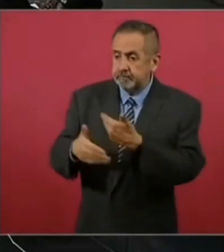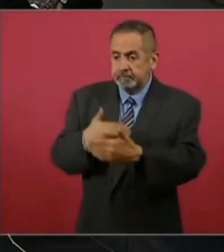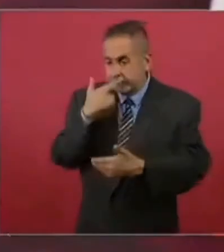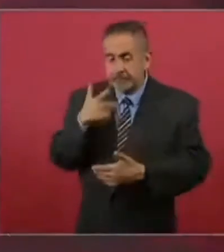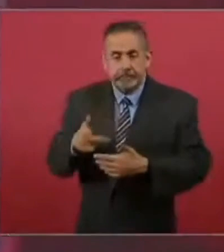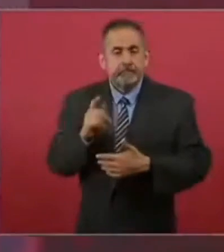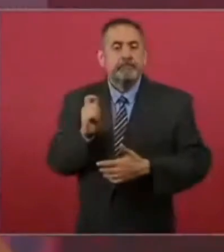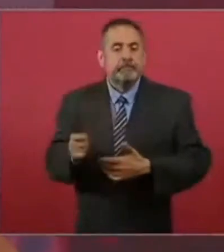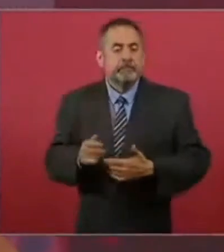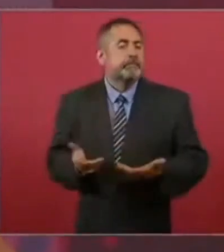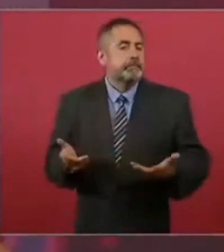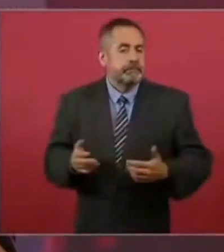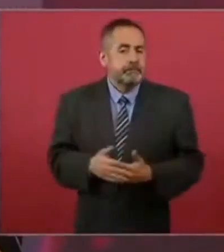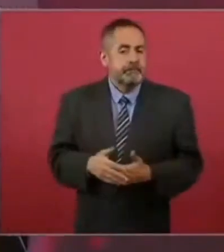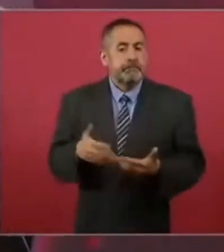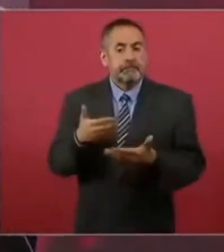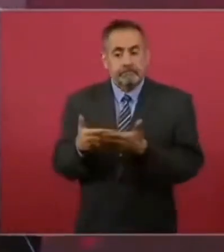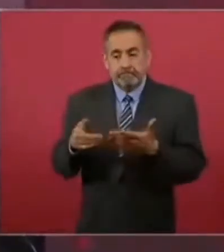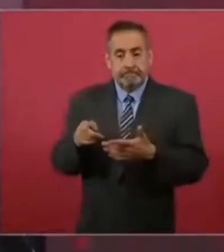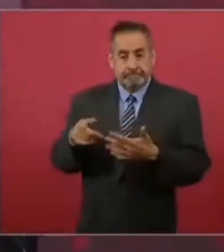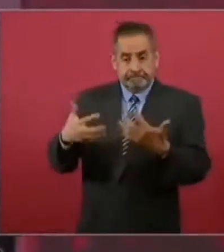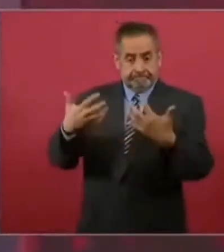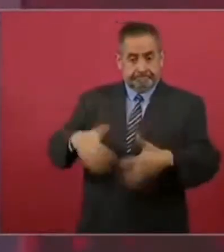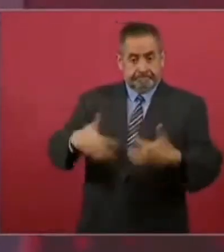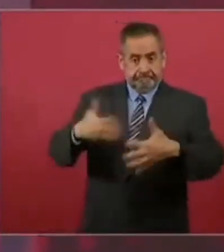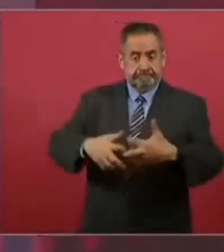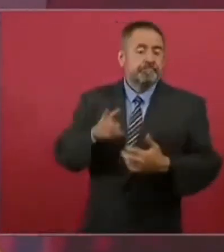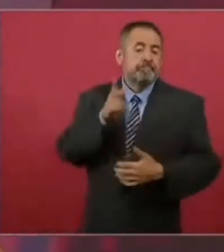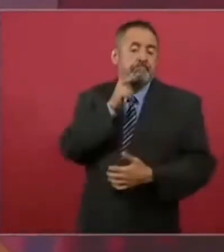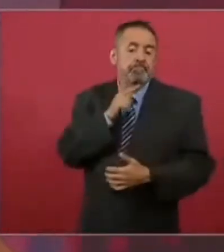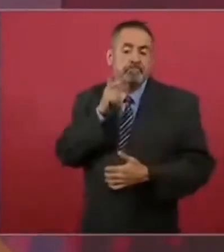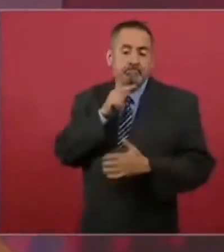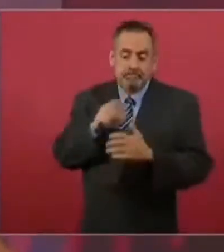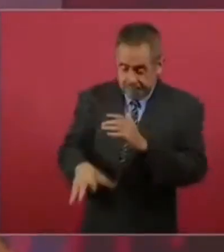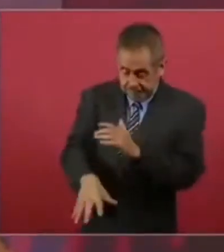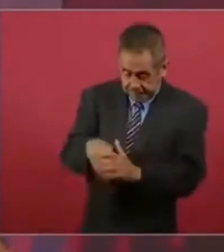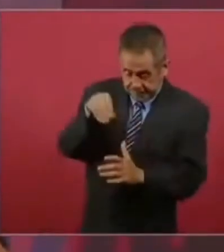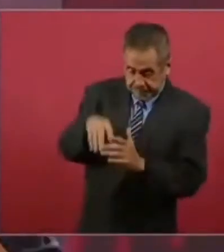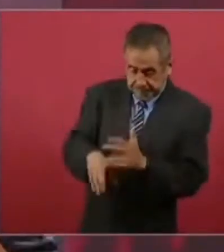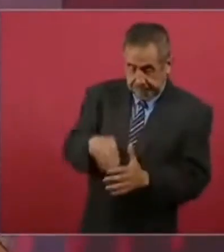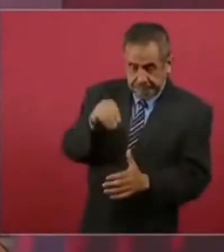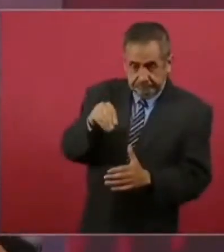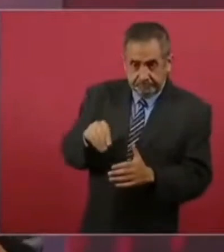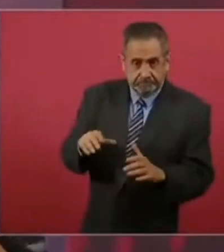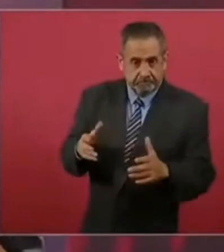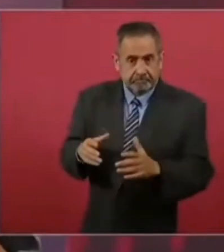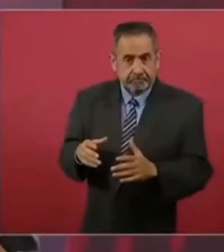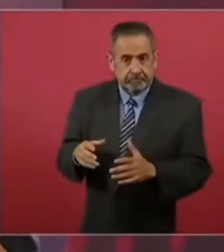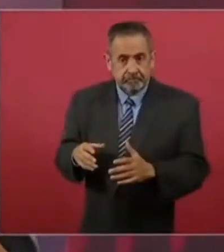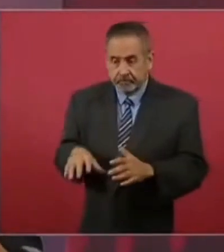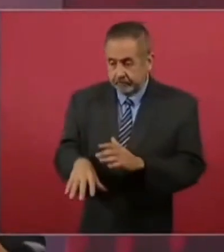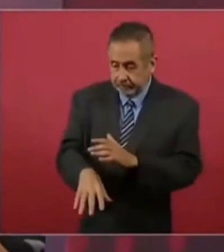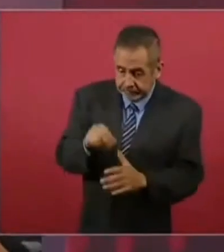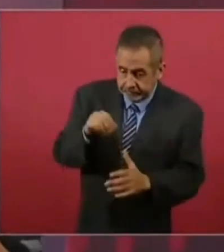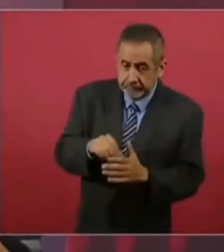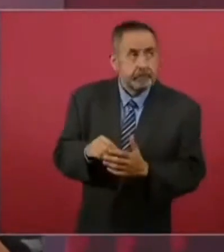lo que queremos es que la producción de petróleo no se